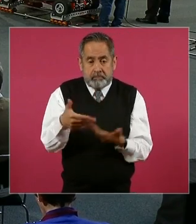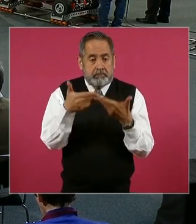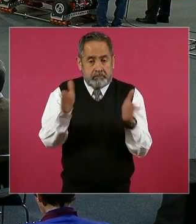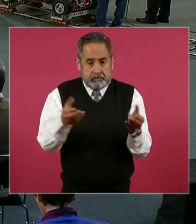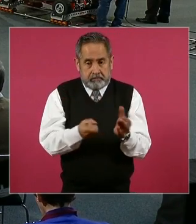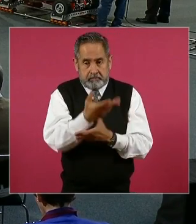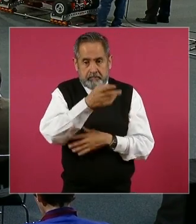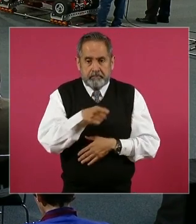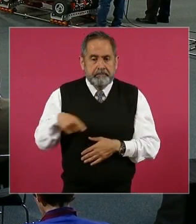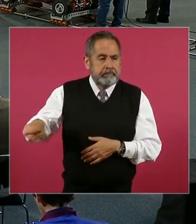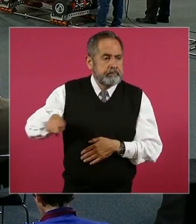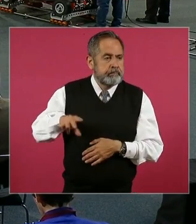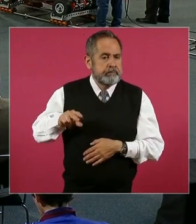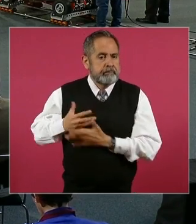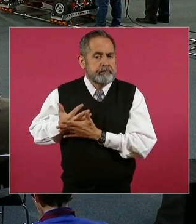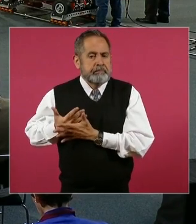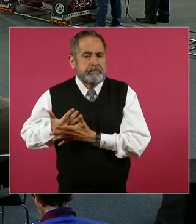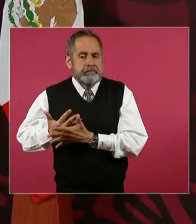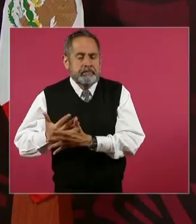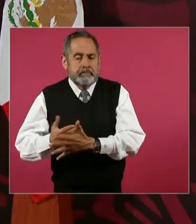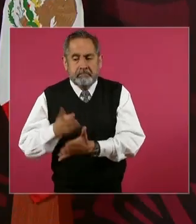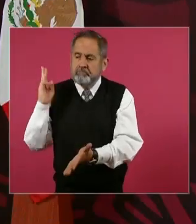sábado y